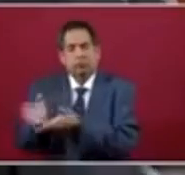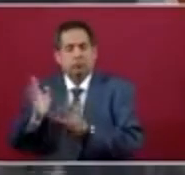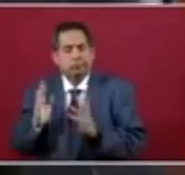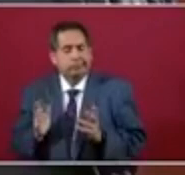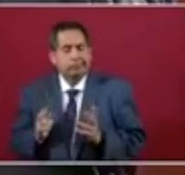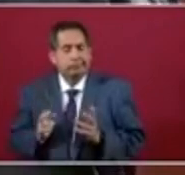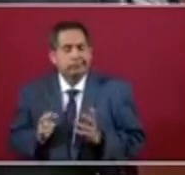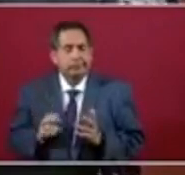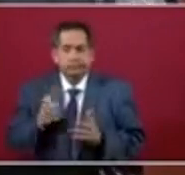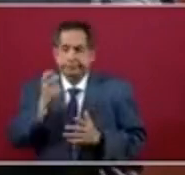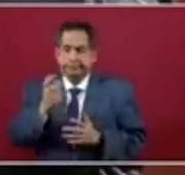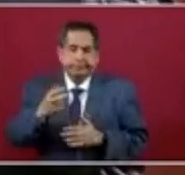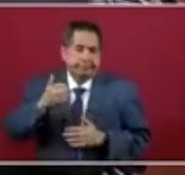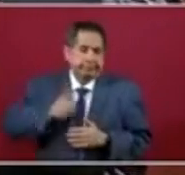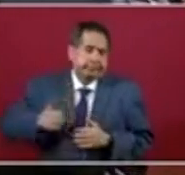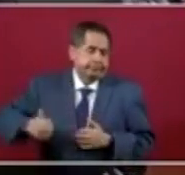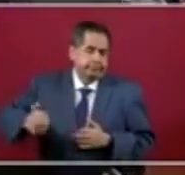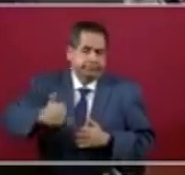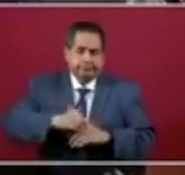Ahí ya